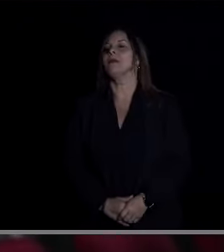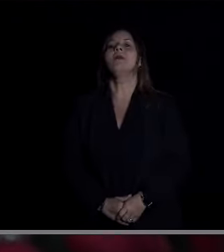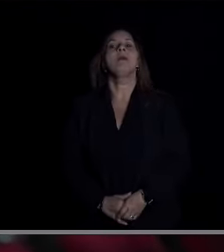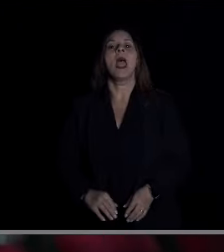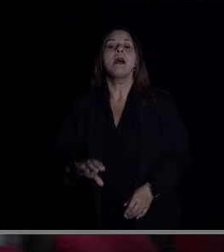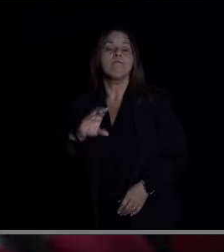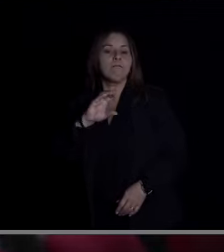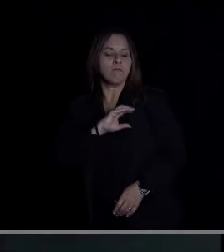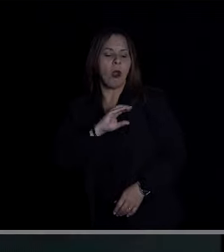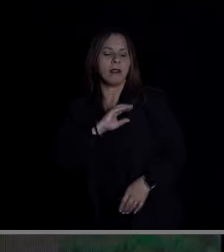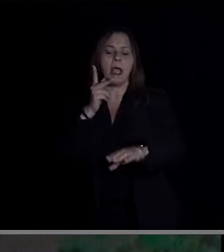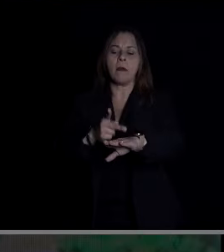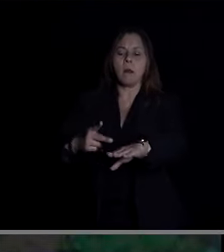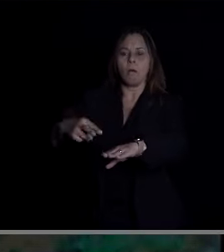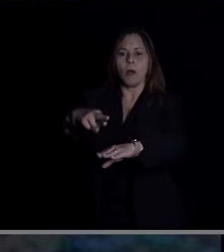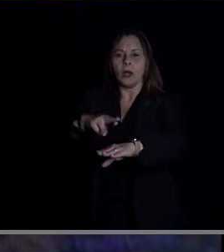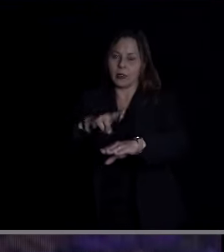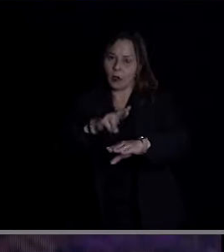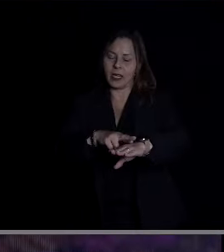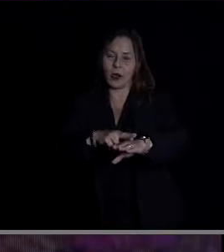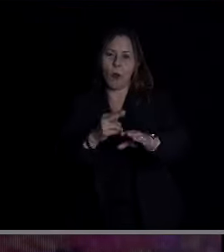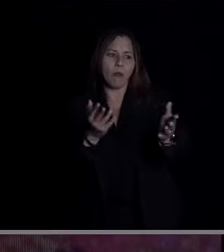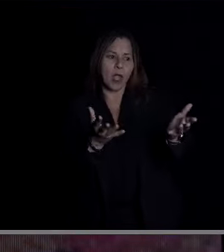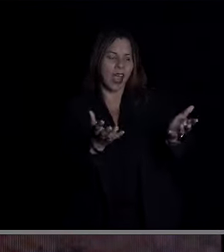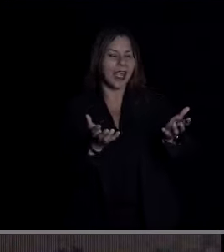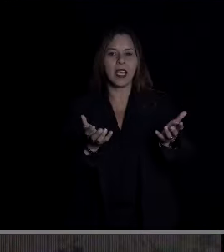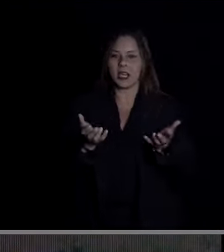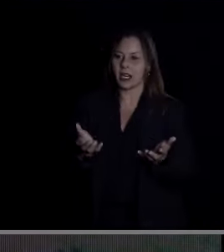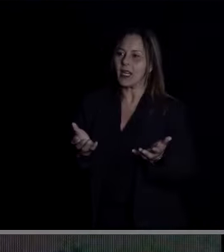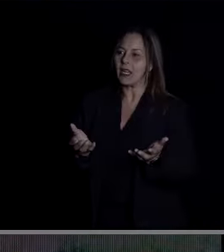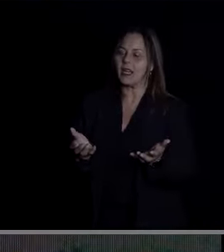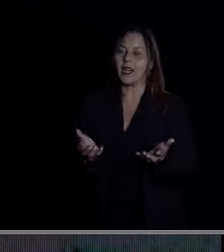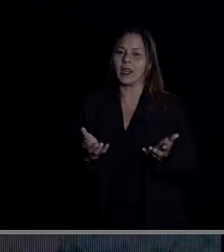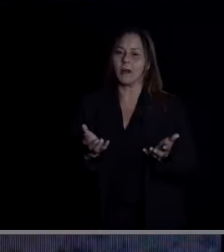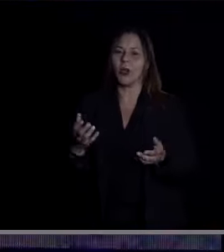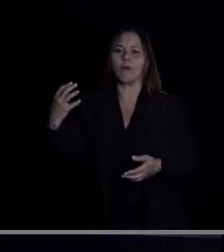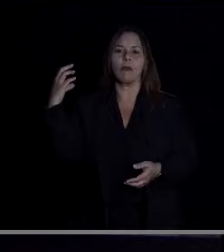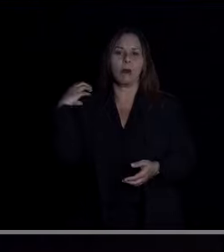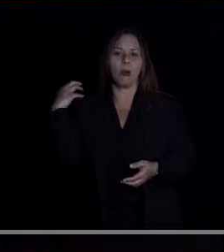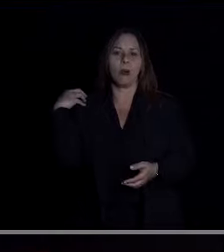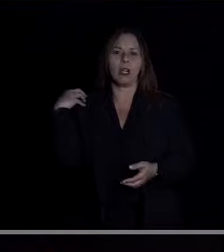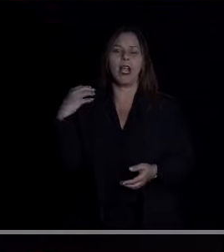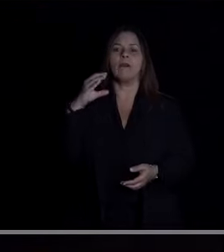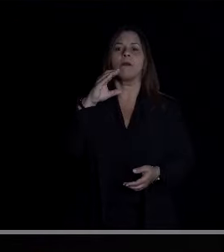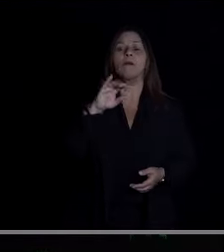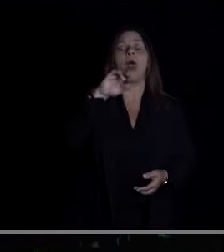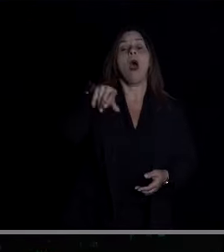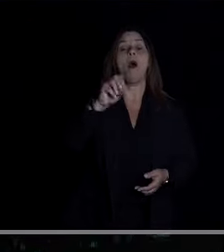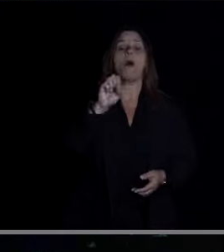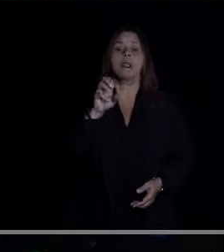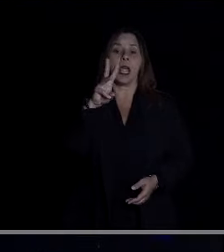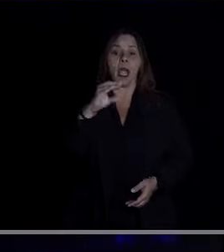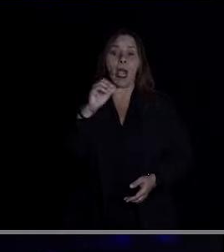de la Policía de Puerto Rico. Queremos reconocer la presencia del coronel José Luis Caldero. Está